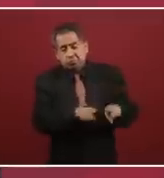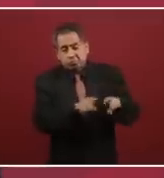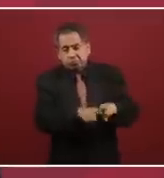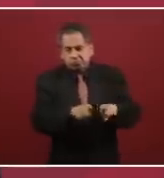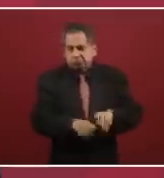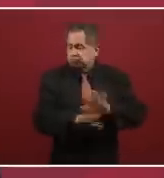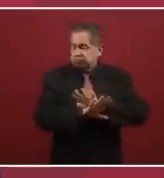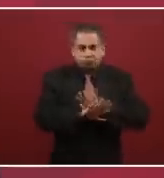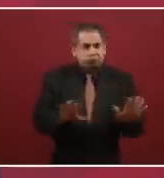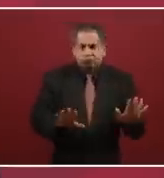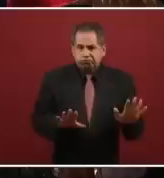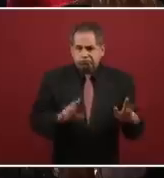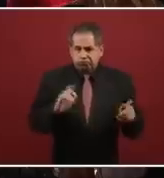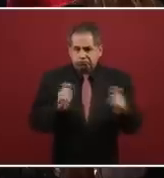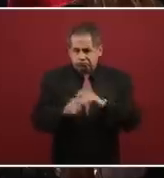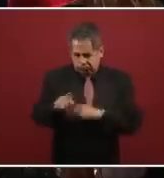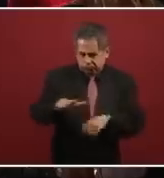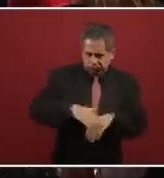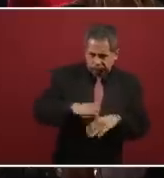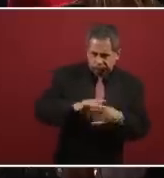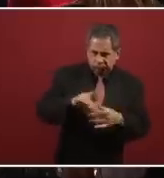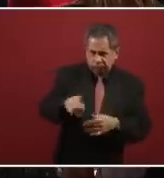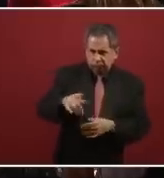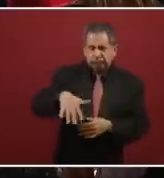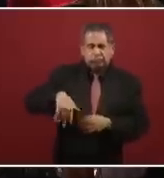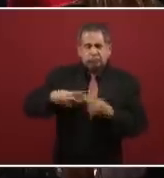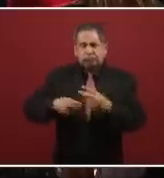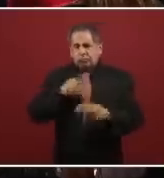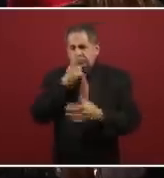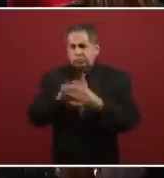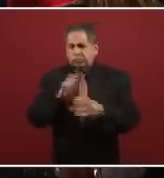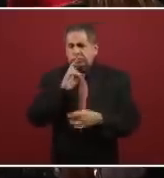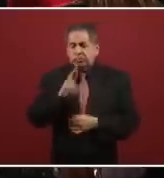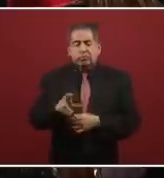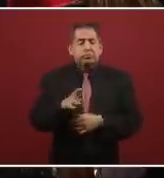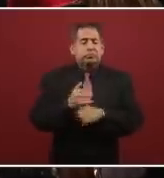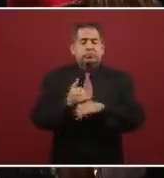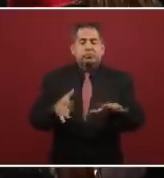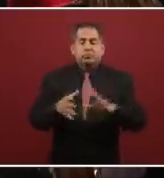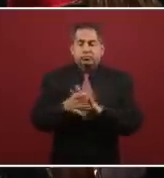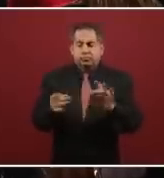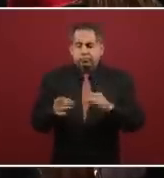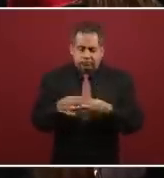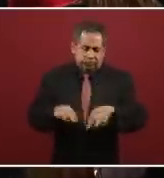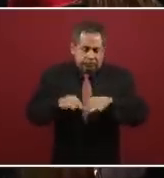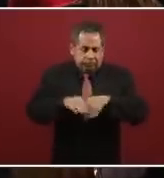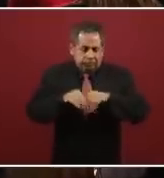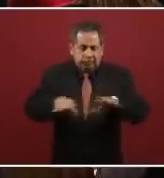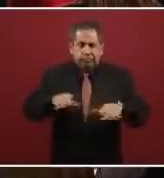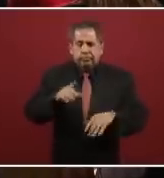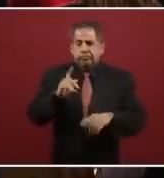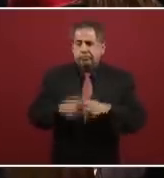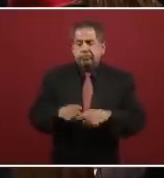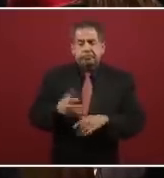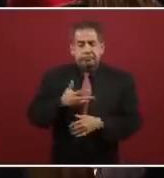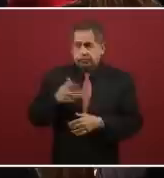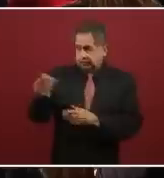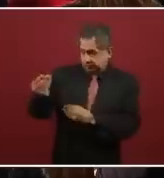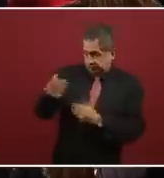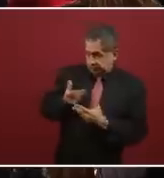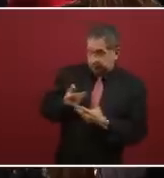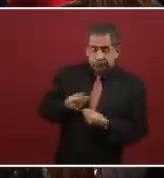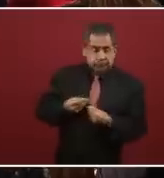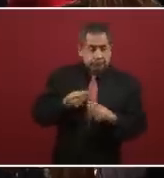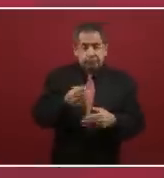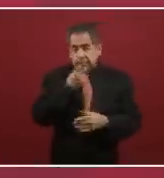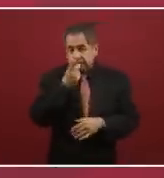Ya tienes tú. Bueno, pero termino de decirte que la información, que es lo más importante que tengo, es que el